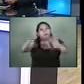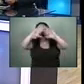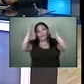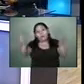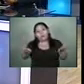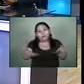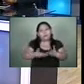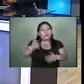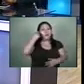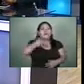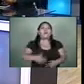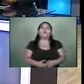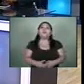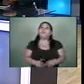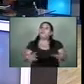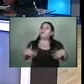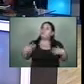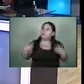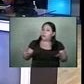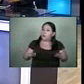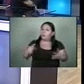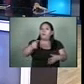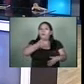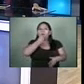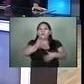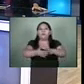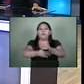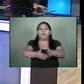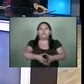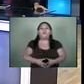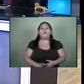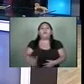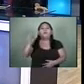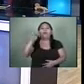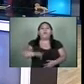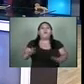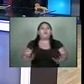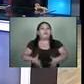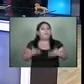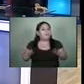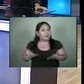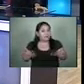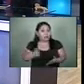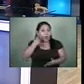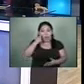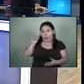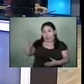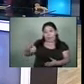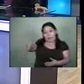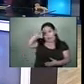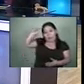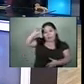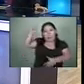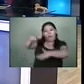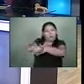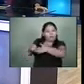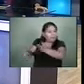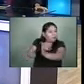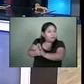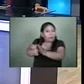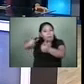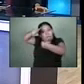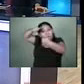importantes, así que vamos a comenzar. Exactamente, y sobre todo porque hoy hubo actividad, por ejemplo, en la Asamblea Legislativa, hay diferentes